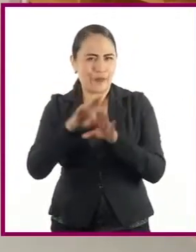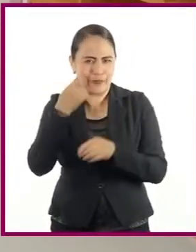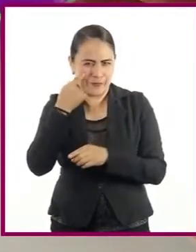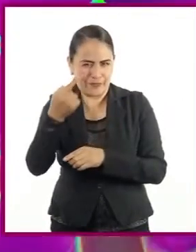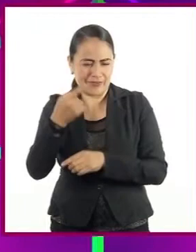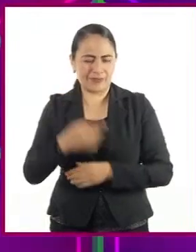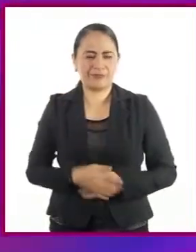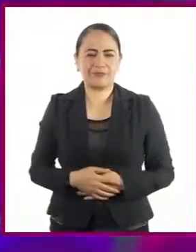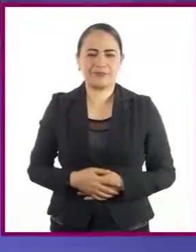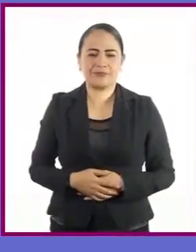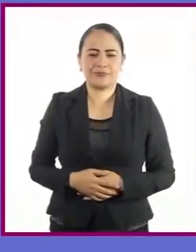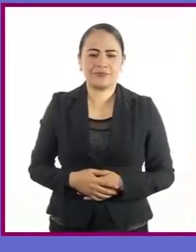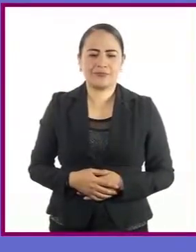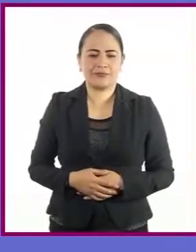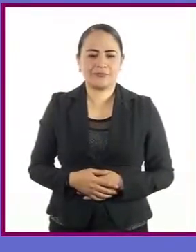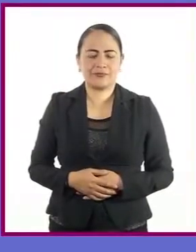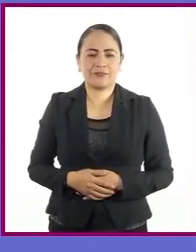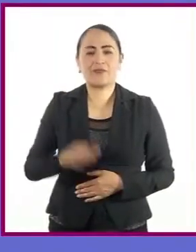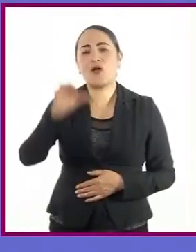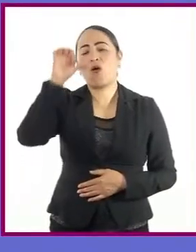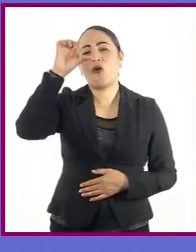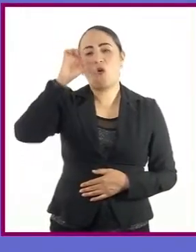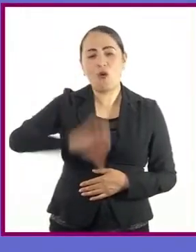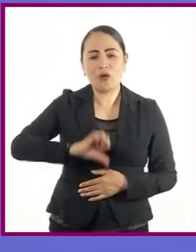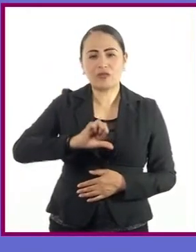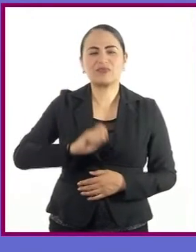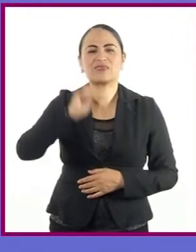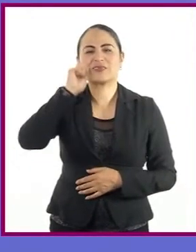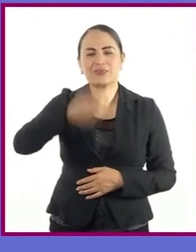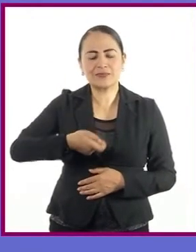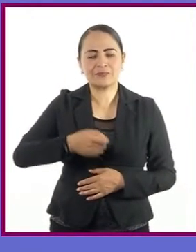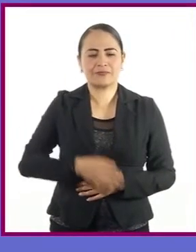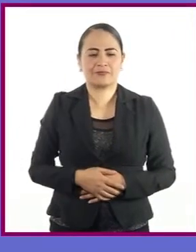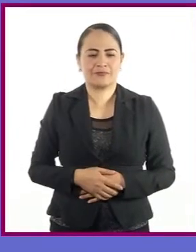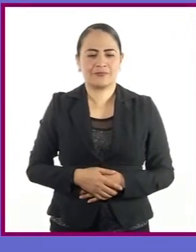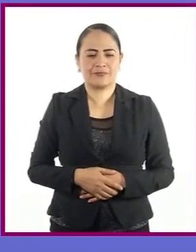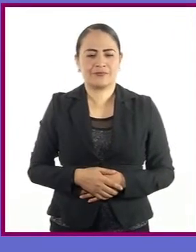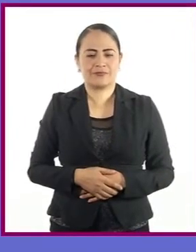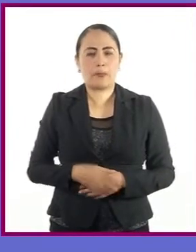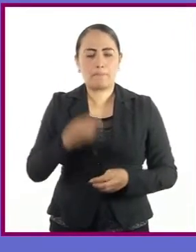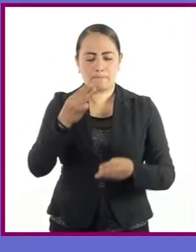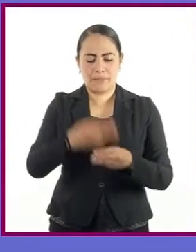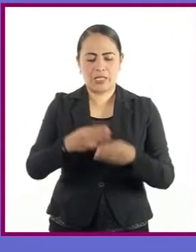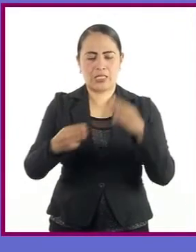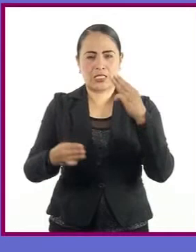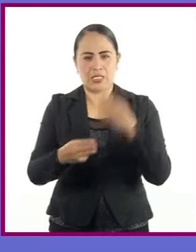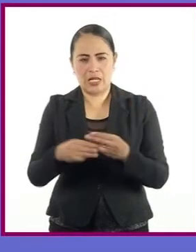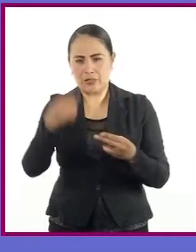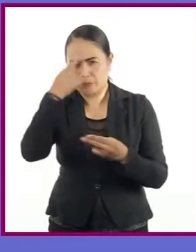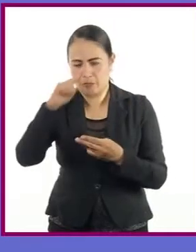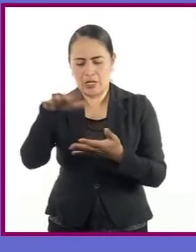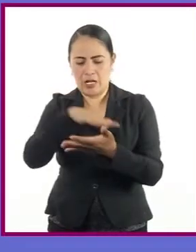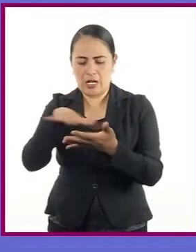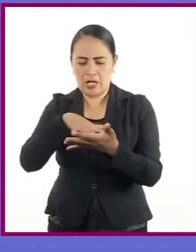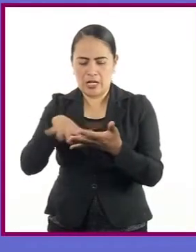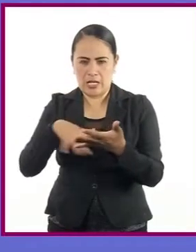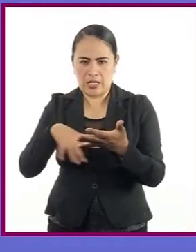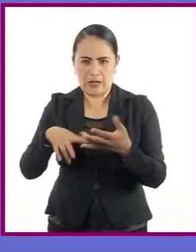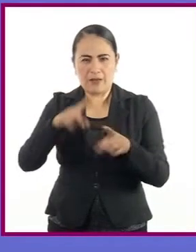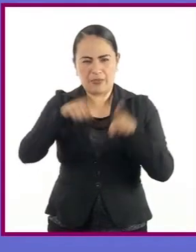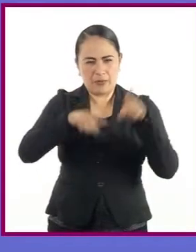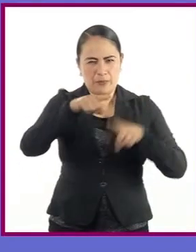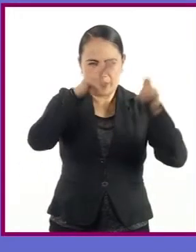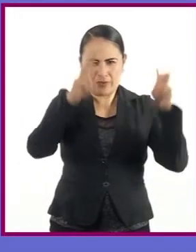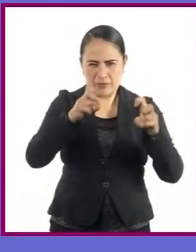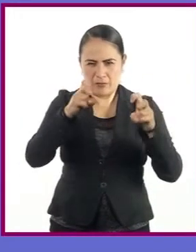material. Hoy cocinaremos cómo seleccionar materiales de lectura de acuerdo con su